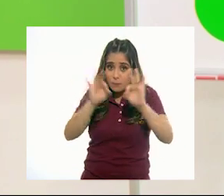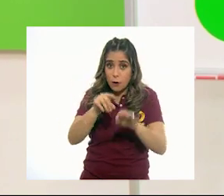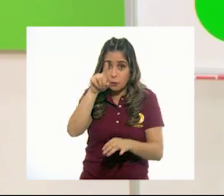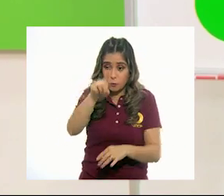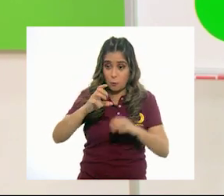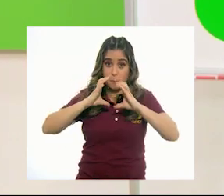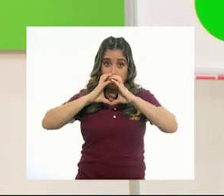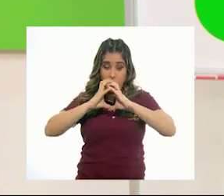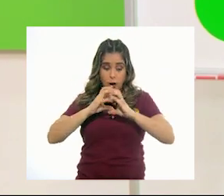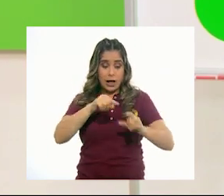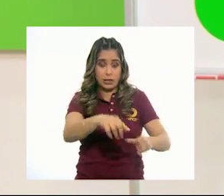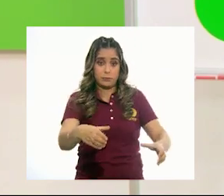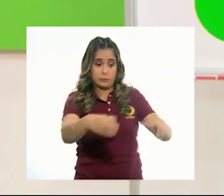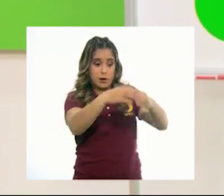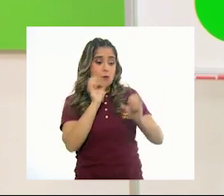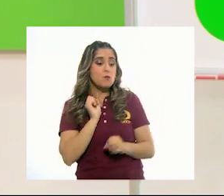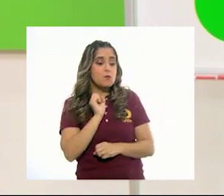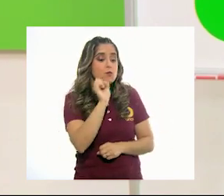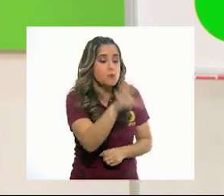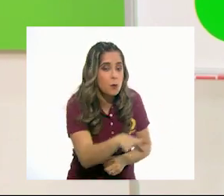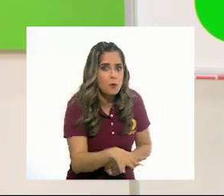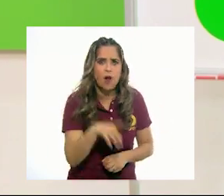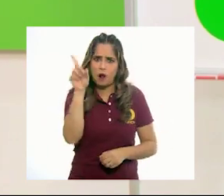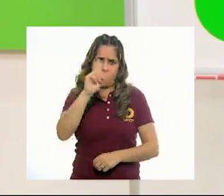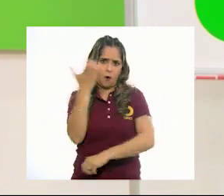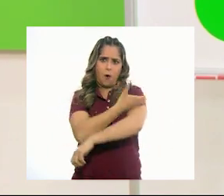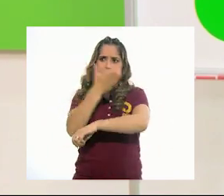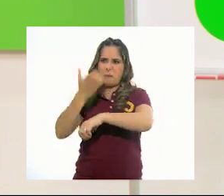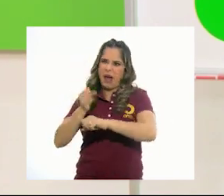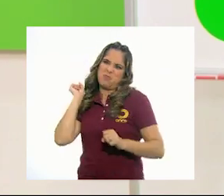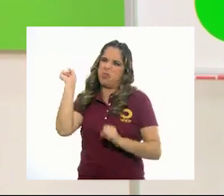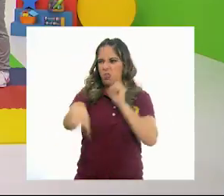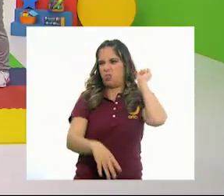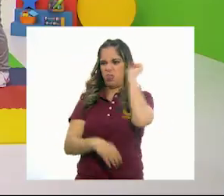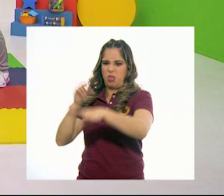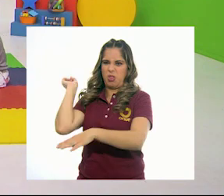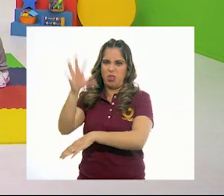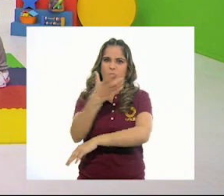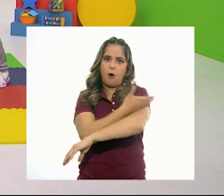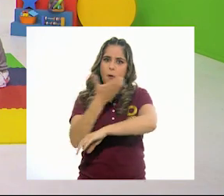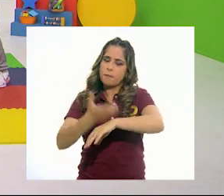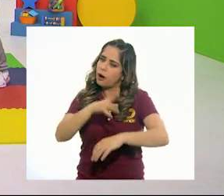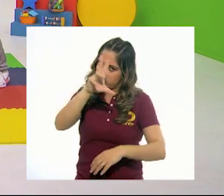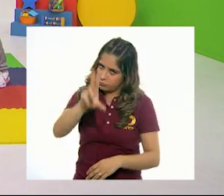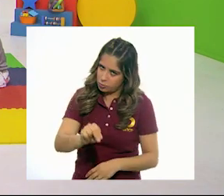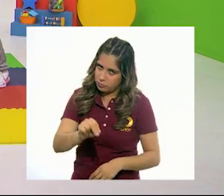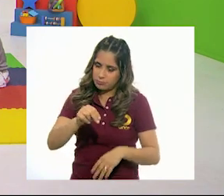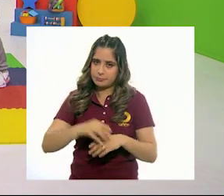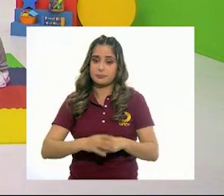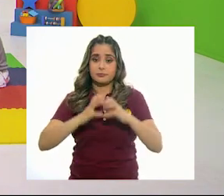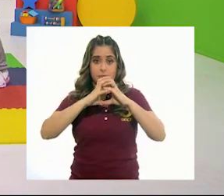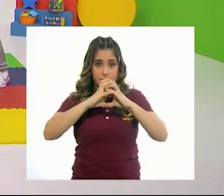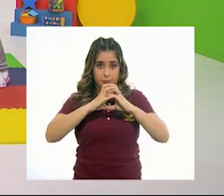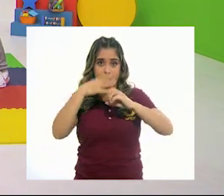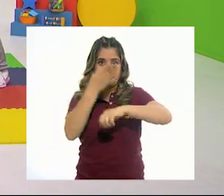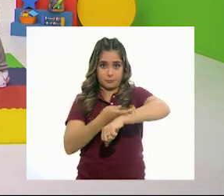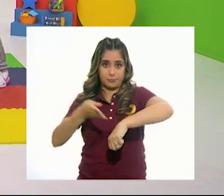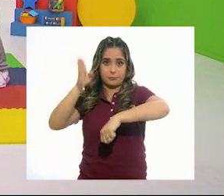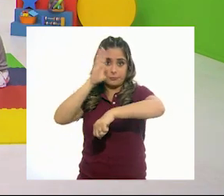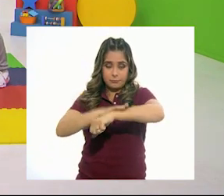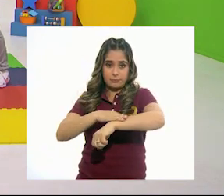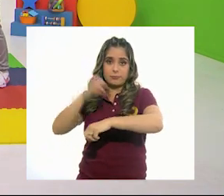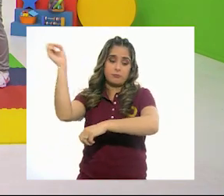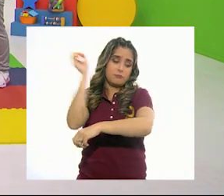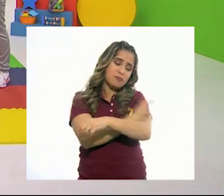pelota hacia la torre y no hacia el compañero con el que estás jugando. Recuerda que son pelotas de calcetines y no nos van a